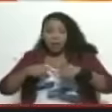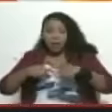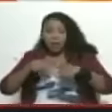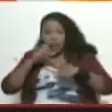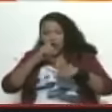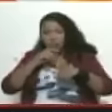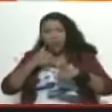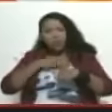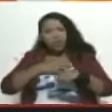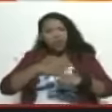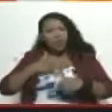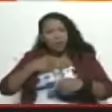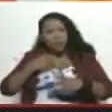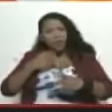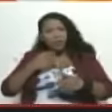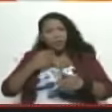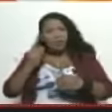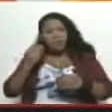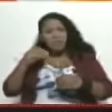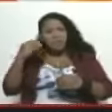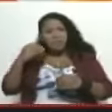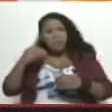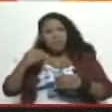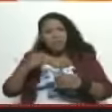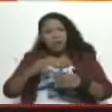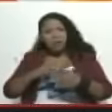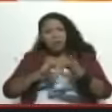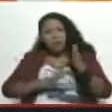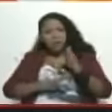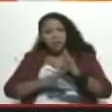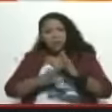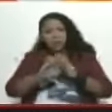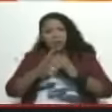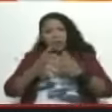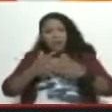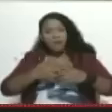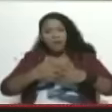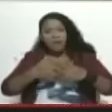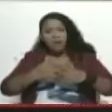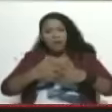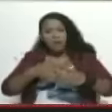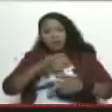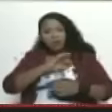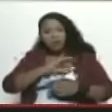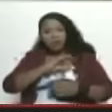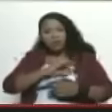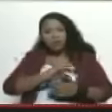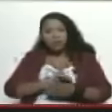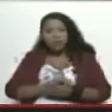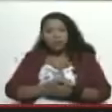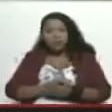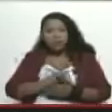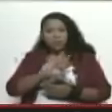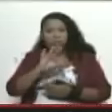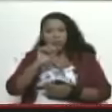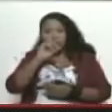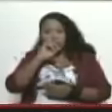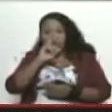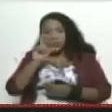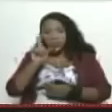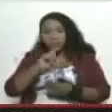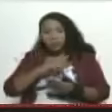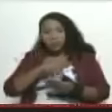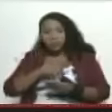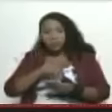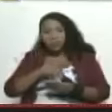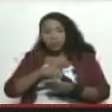queremos estar mucho más desarrollando la industria y la sociedad. Al cumplirse 30 años con la presencia